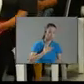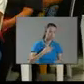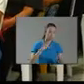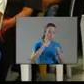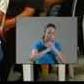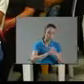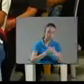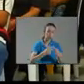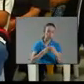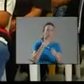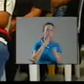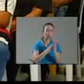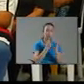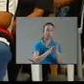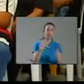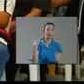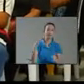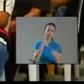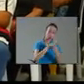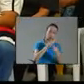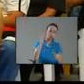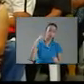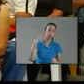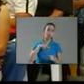Quiero decirte algo.